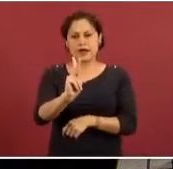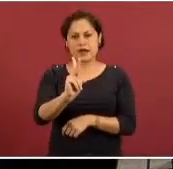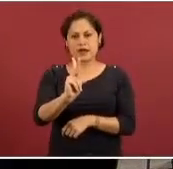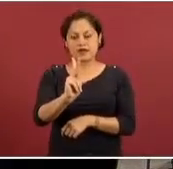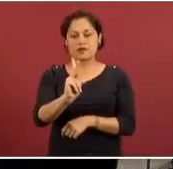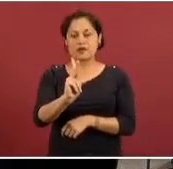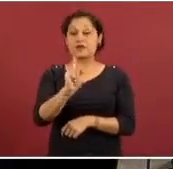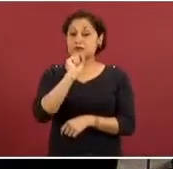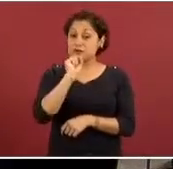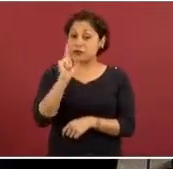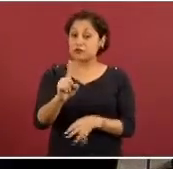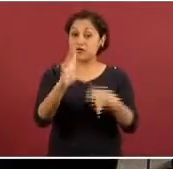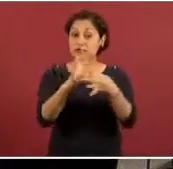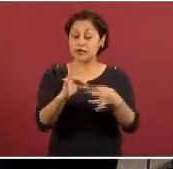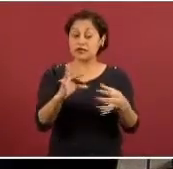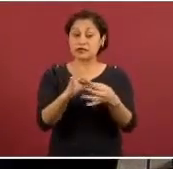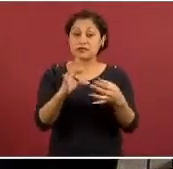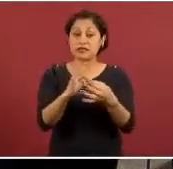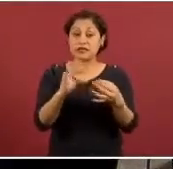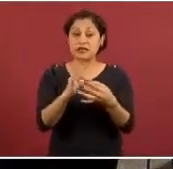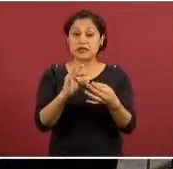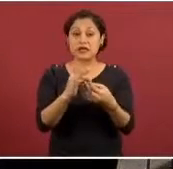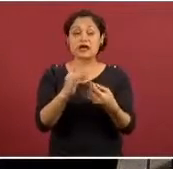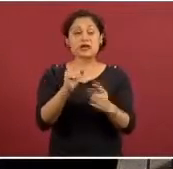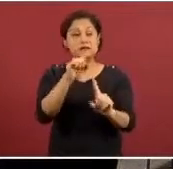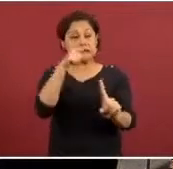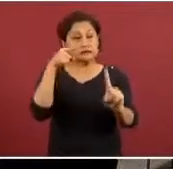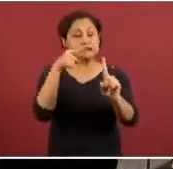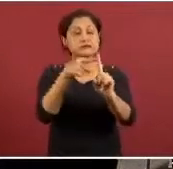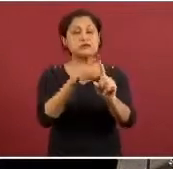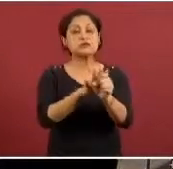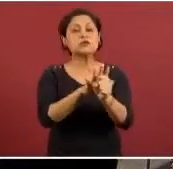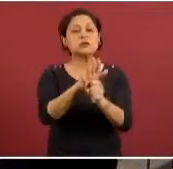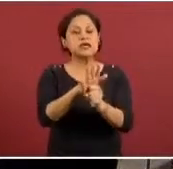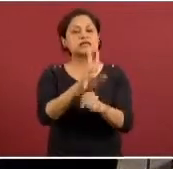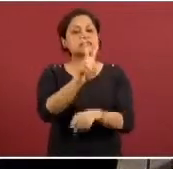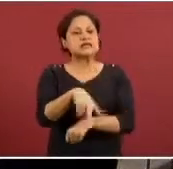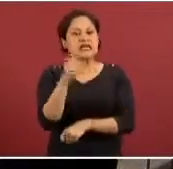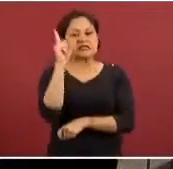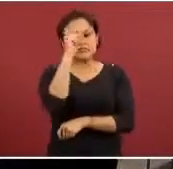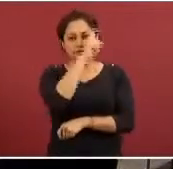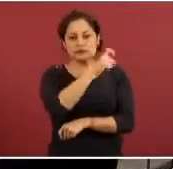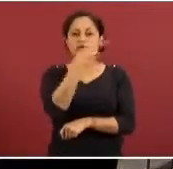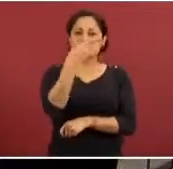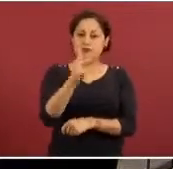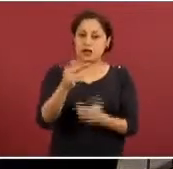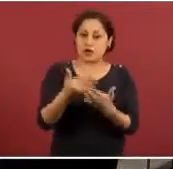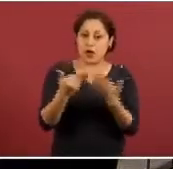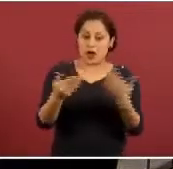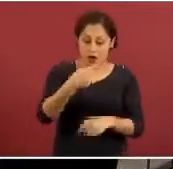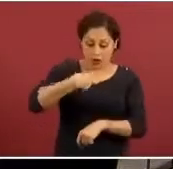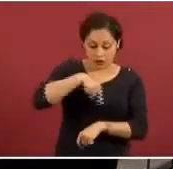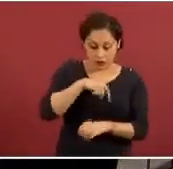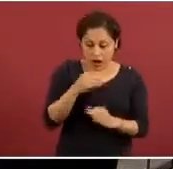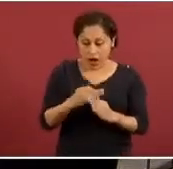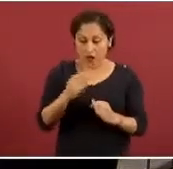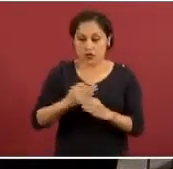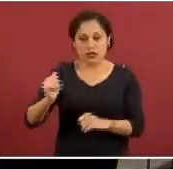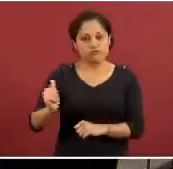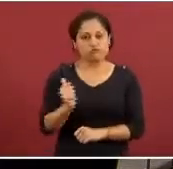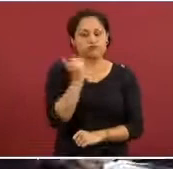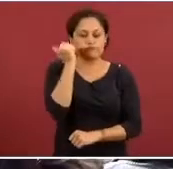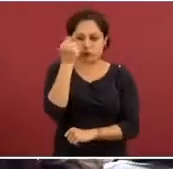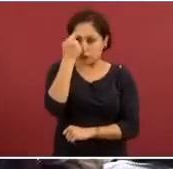López-Gatell, de los desafíos, pero también de las oportunidades. Estamos en un momento histórico que no hemos visto en mucho